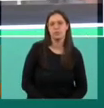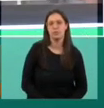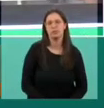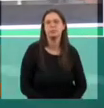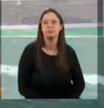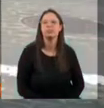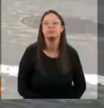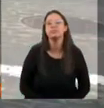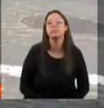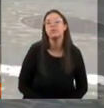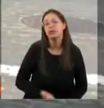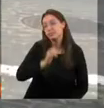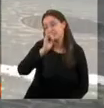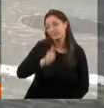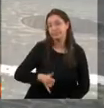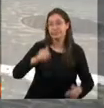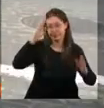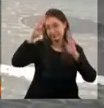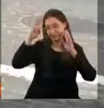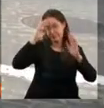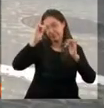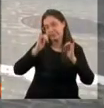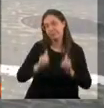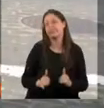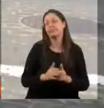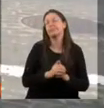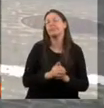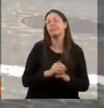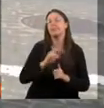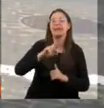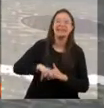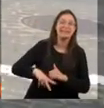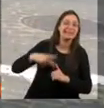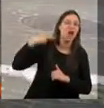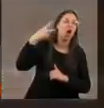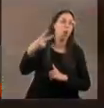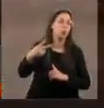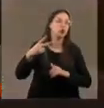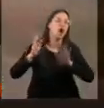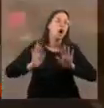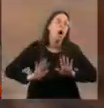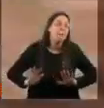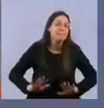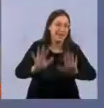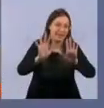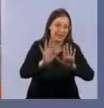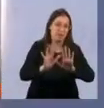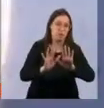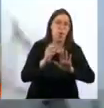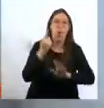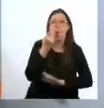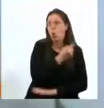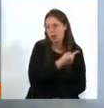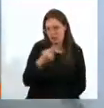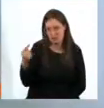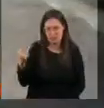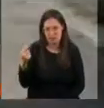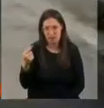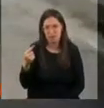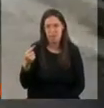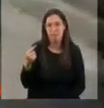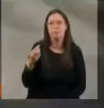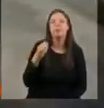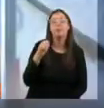Sí, compañeros, el saludo para ustedes. Es el segundo gran operativo que se lleva adelante en apenas unas semanas y ocurre en la